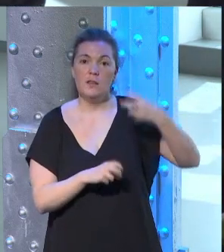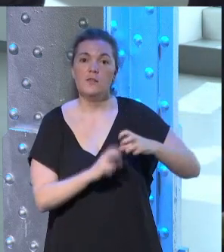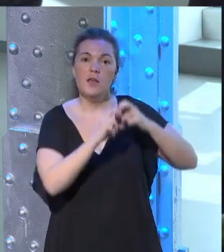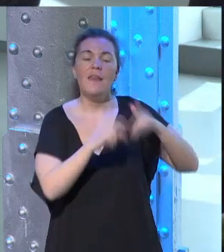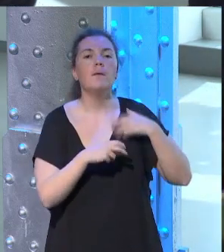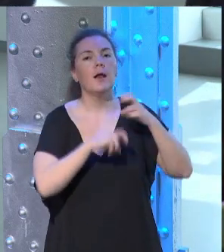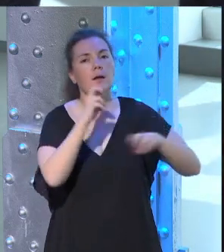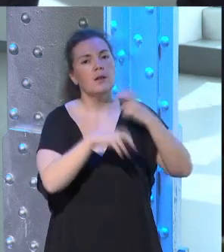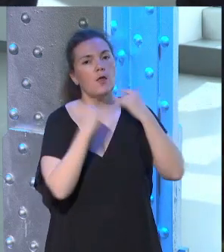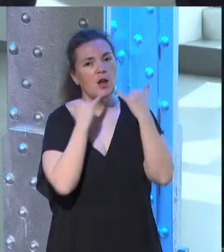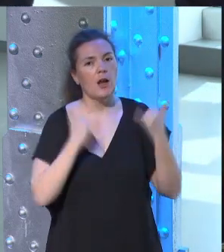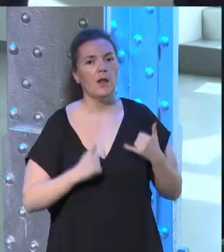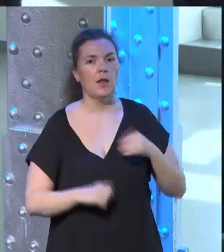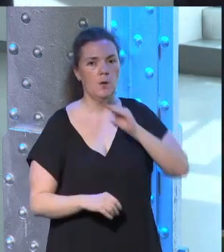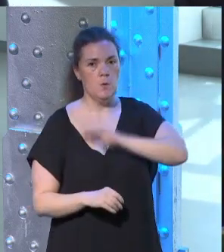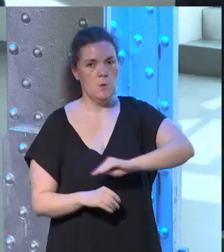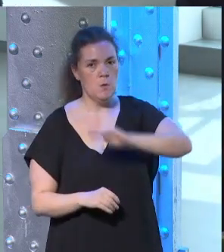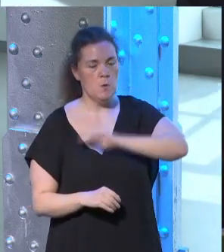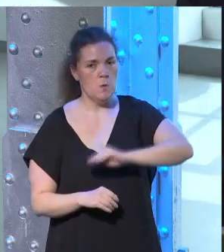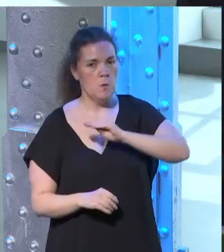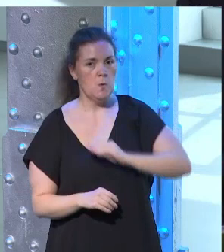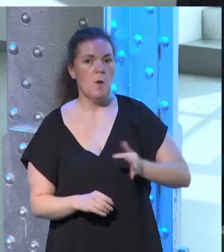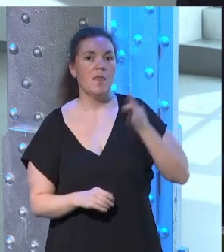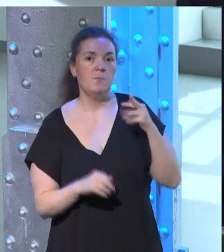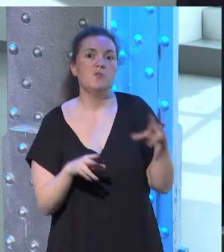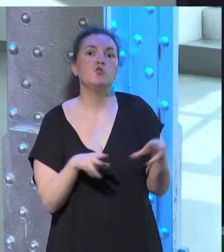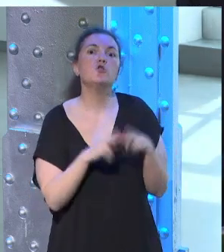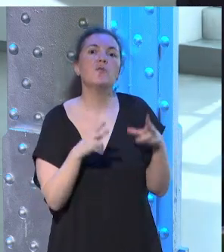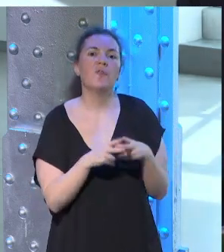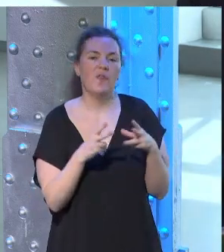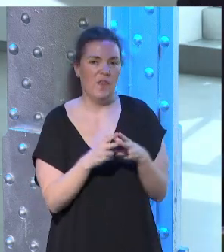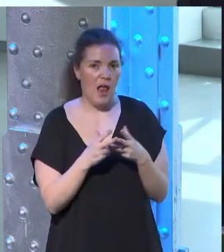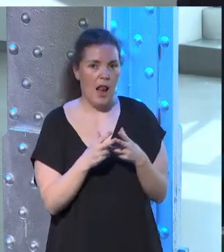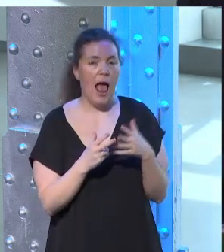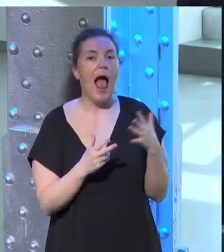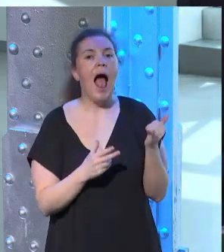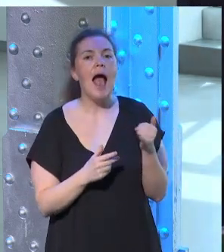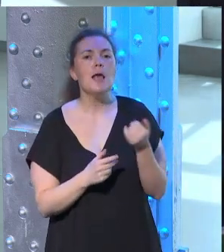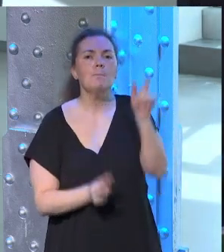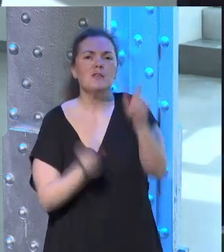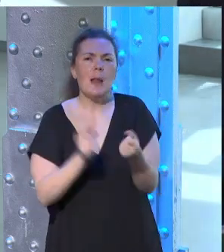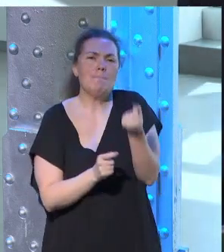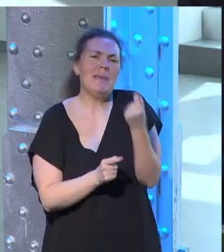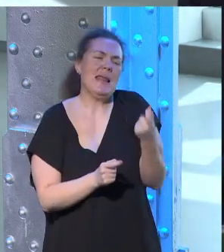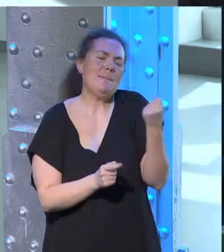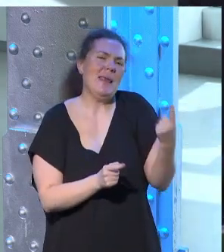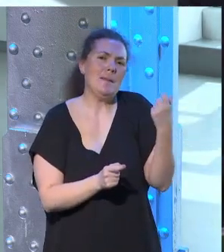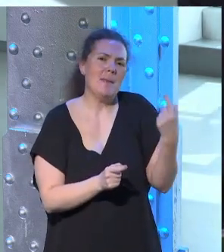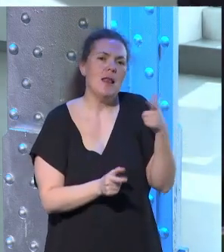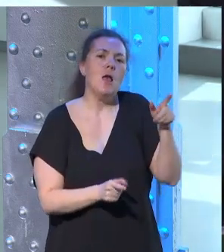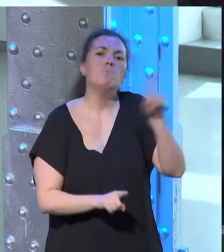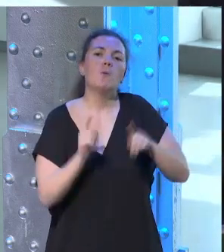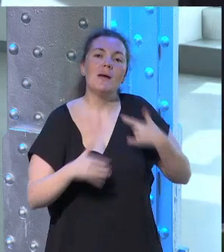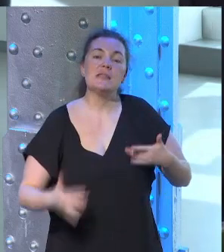rehabilitación energética enorme, sino además social. Tenemos miles y miles de personas con problemas de